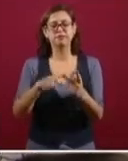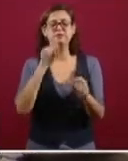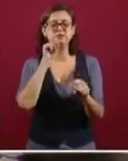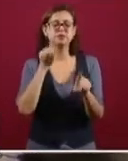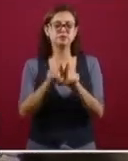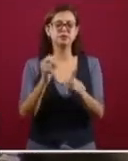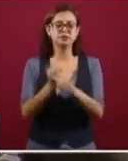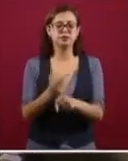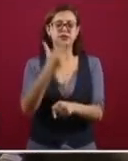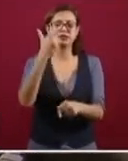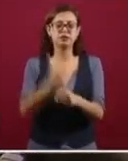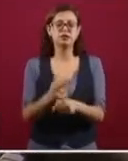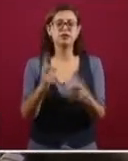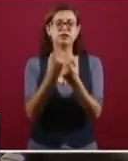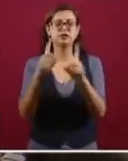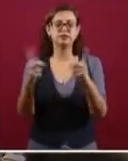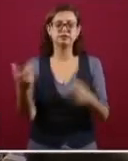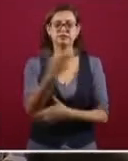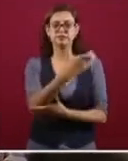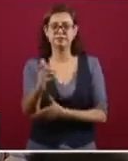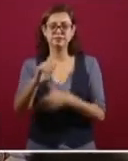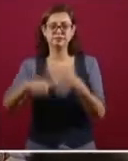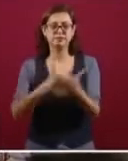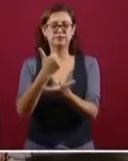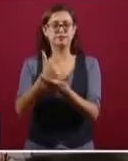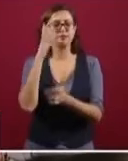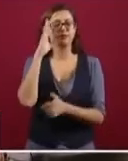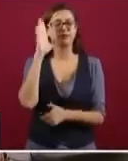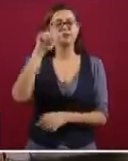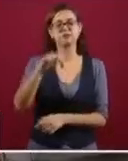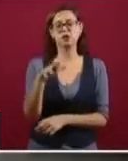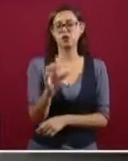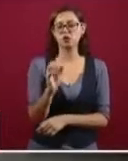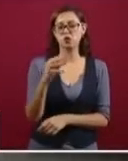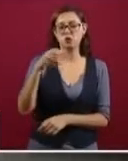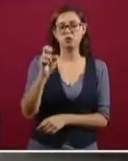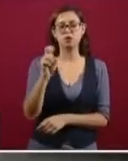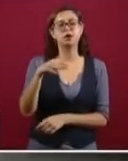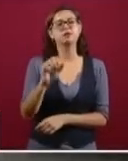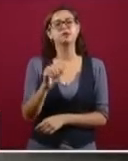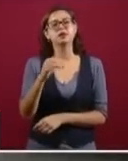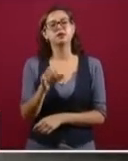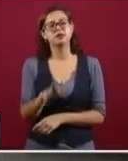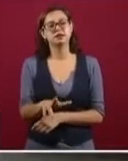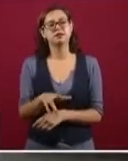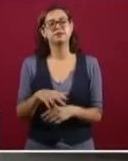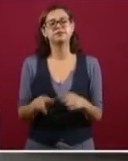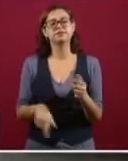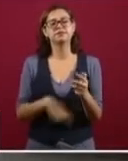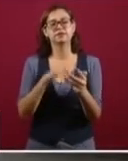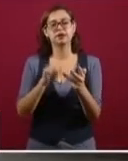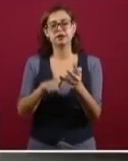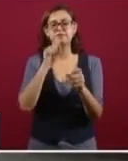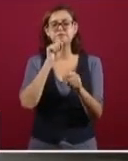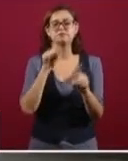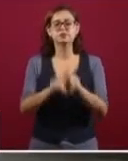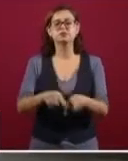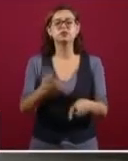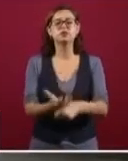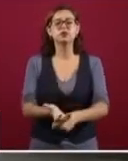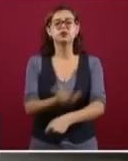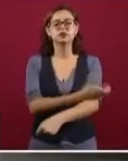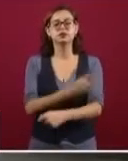Se ha entregado información a la Secretaría de la Función Pública de los malos manejos y se aplicará la ley y no hay impunidad para nadie, incluyendo a